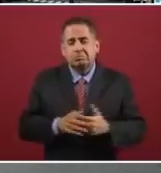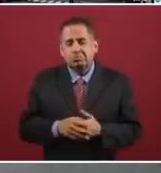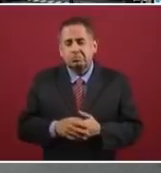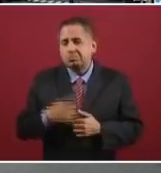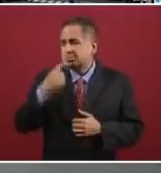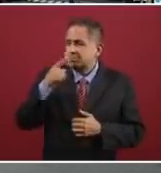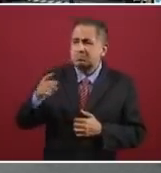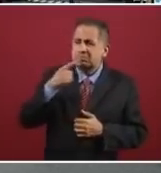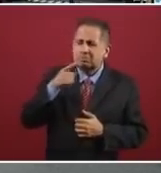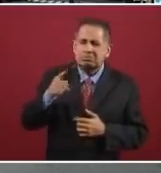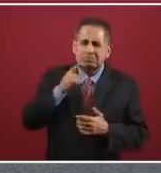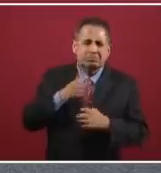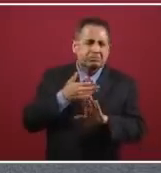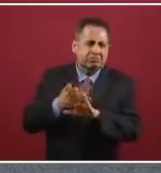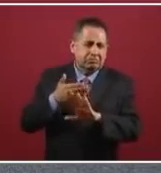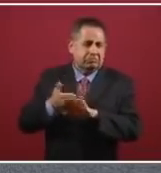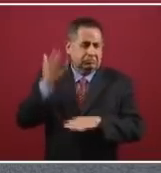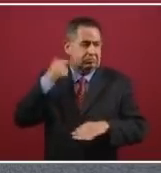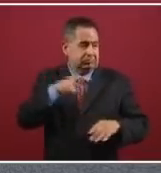acusación, otro ataque.